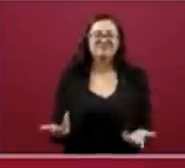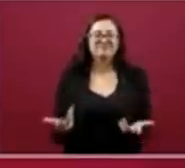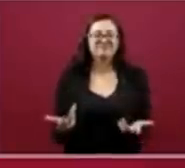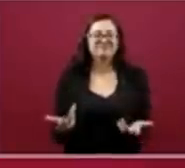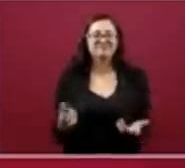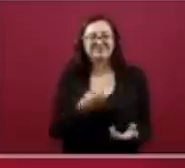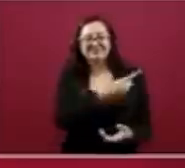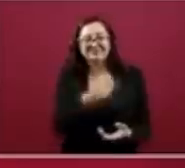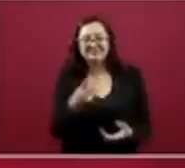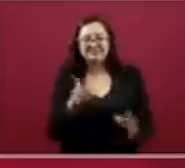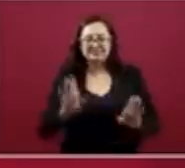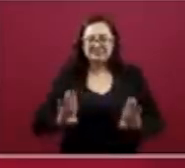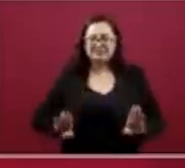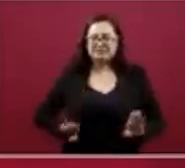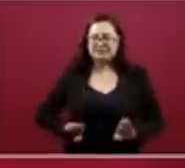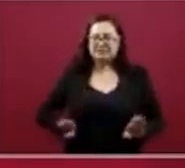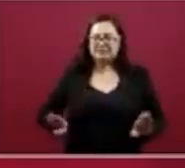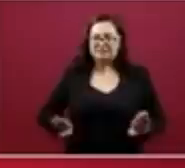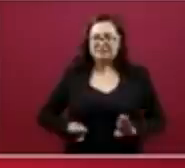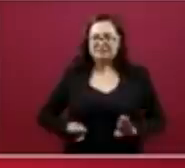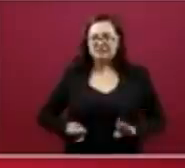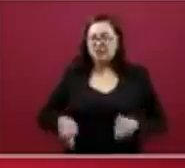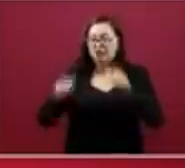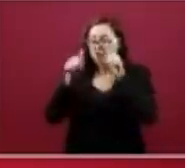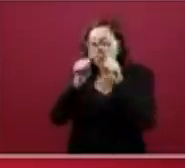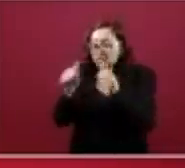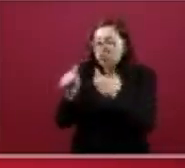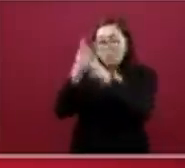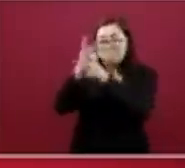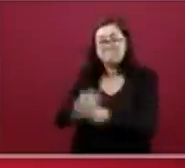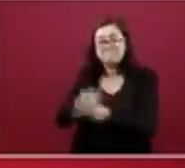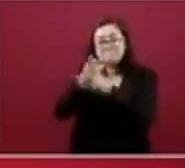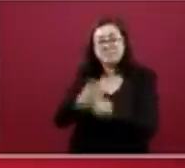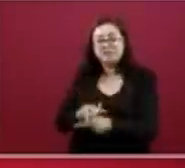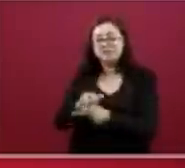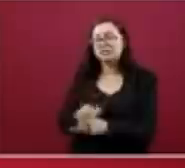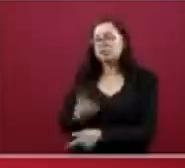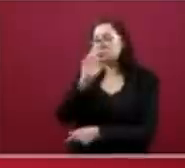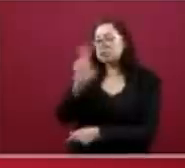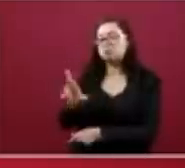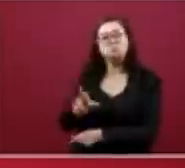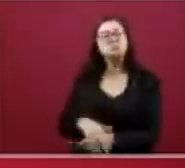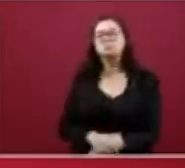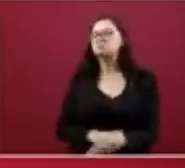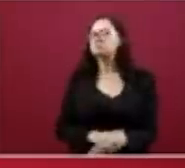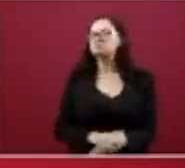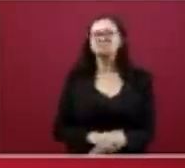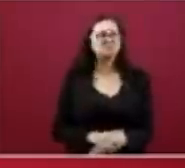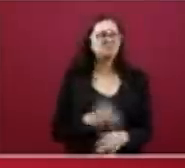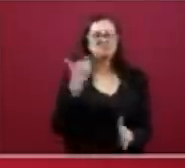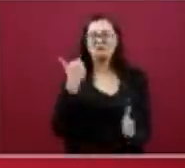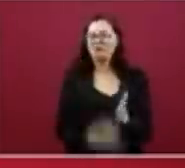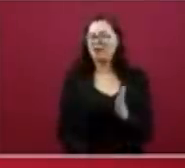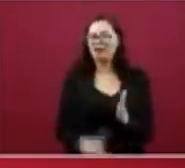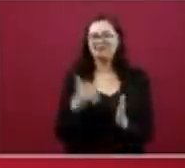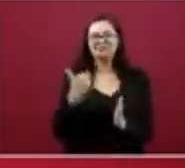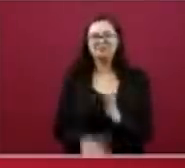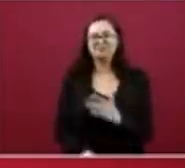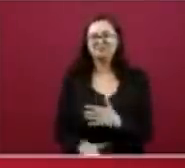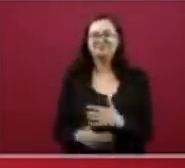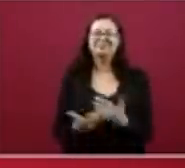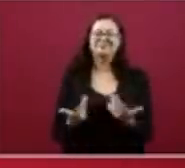capaces, sensibles para escuchar y respetar a la gente. Entonces, todo eso